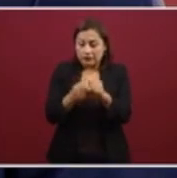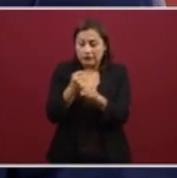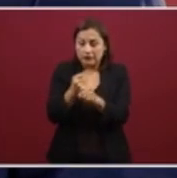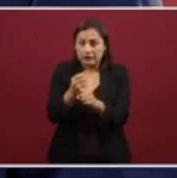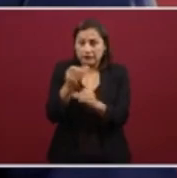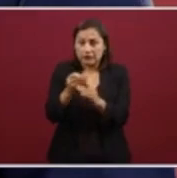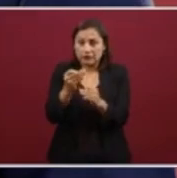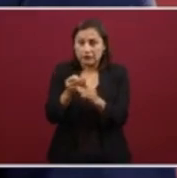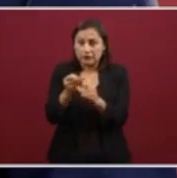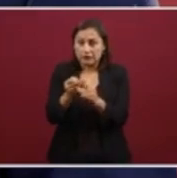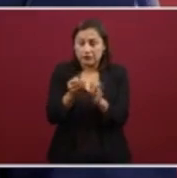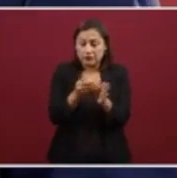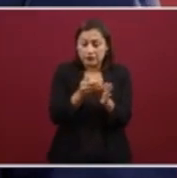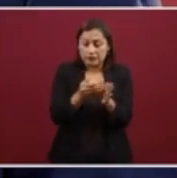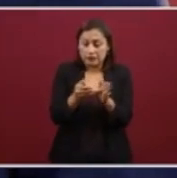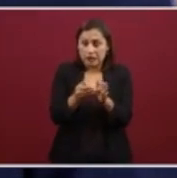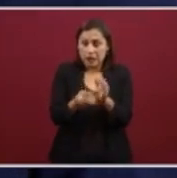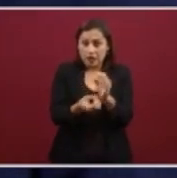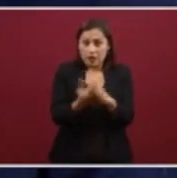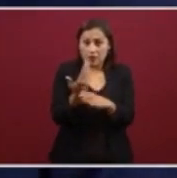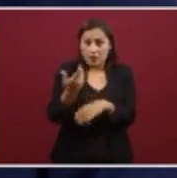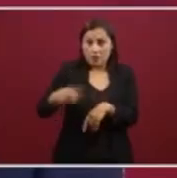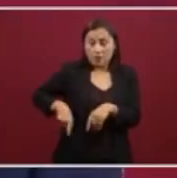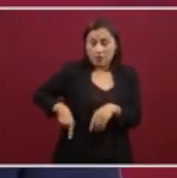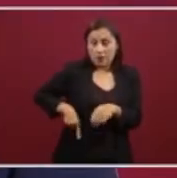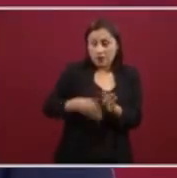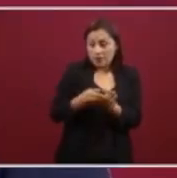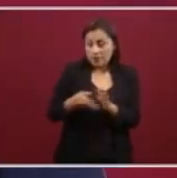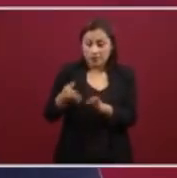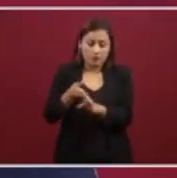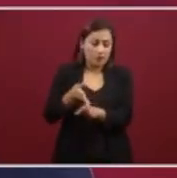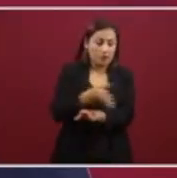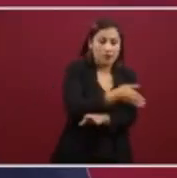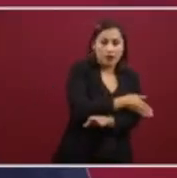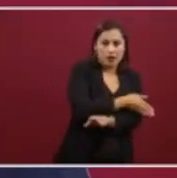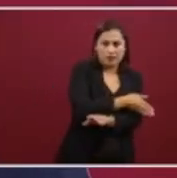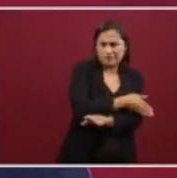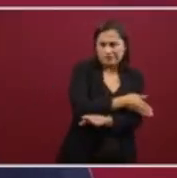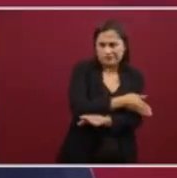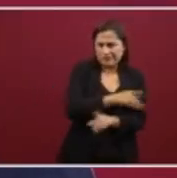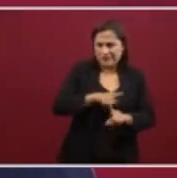de lo que llevamos en el gobierno, de lo que fue el año pasado.